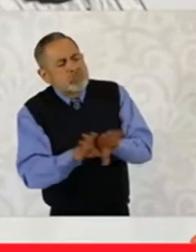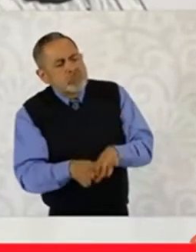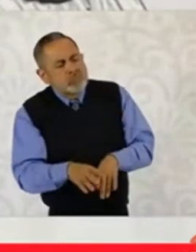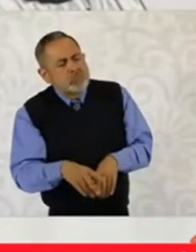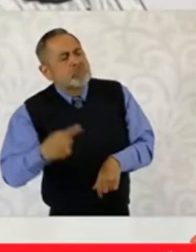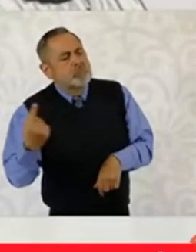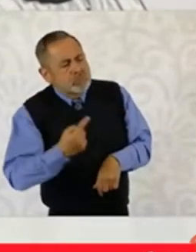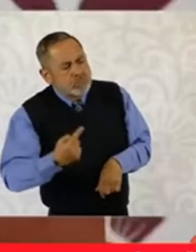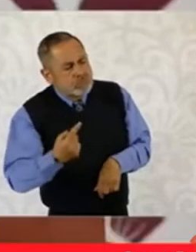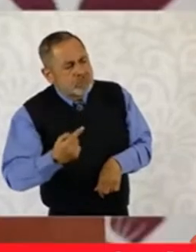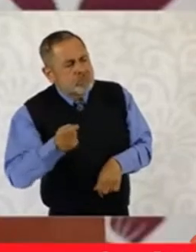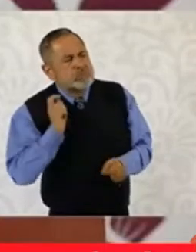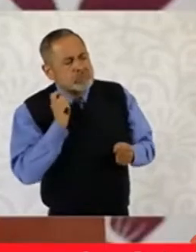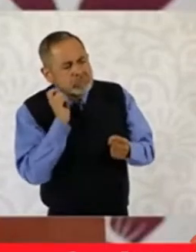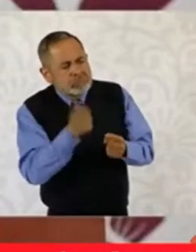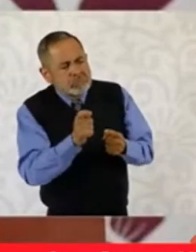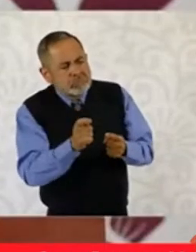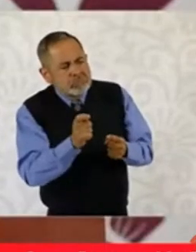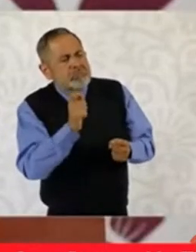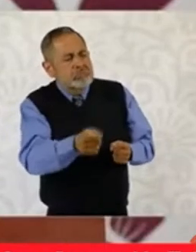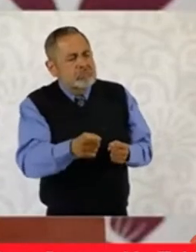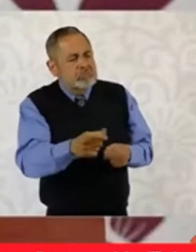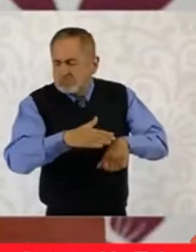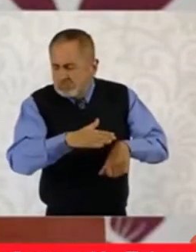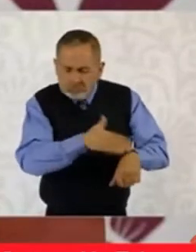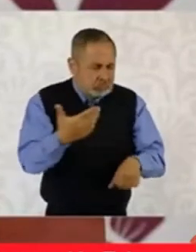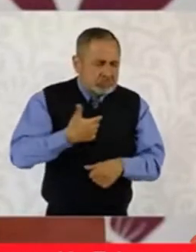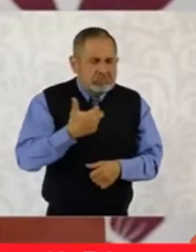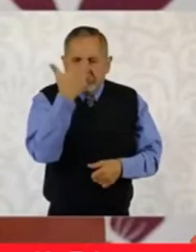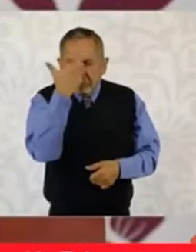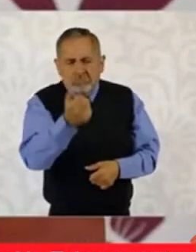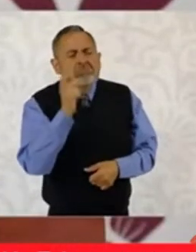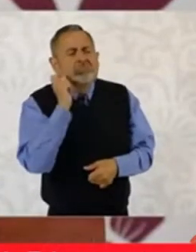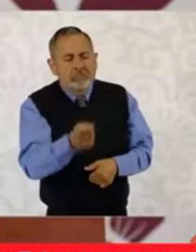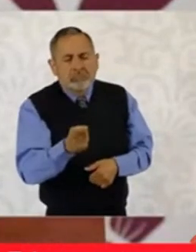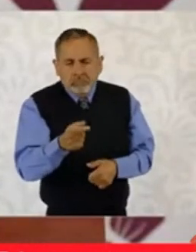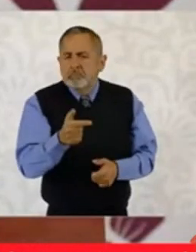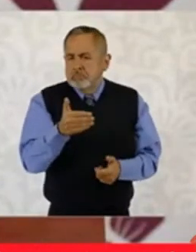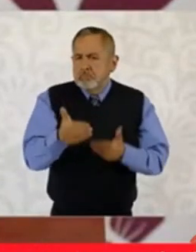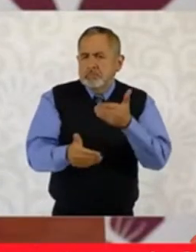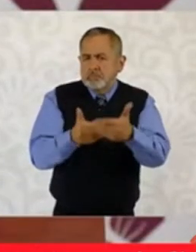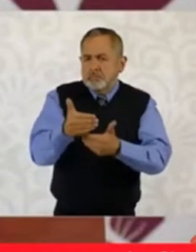dijeron? ¿Por qué lo dijeron?